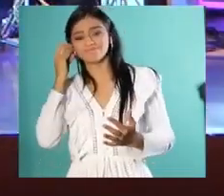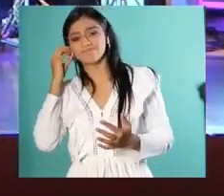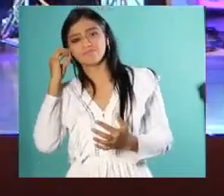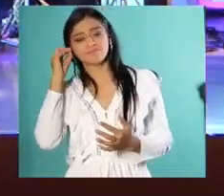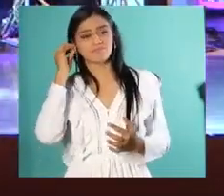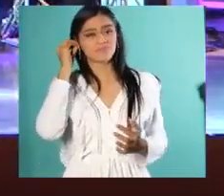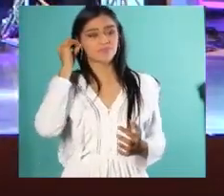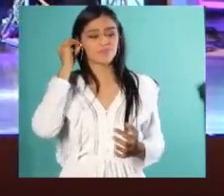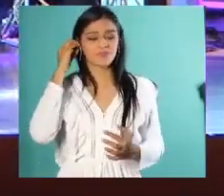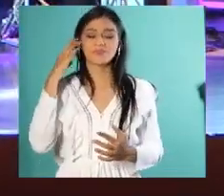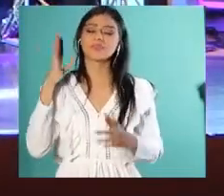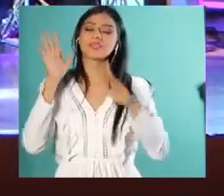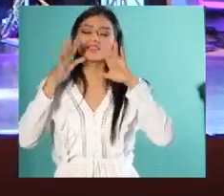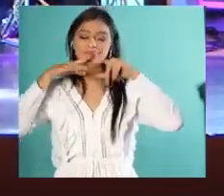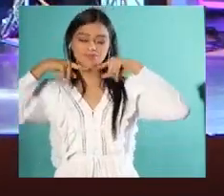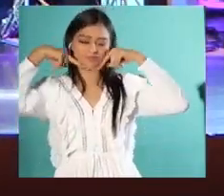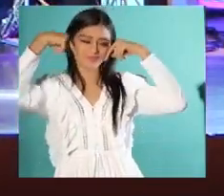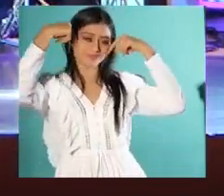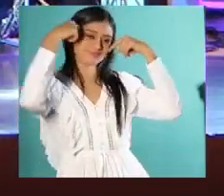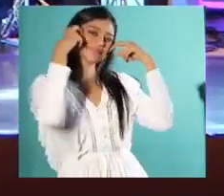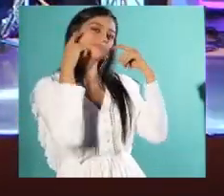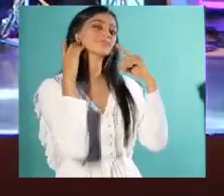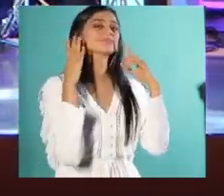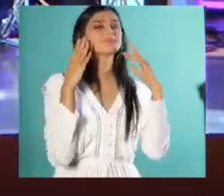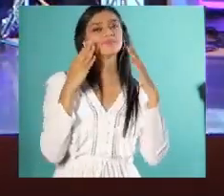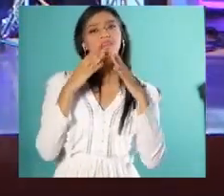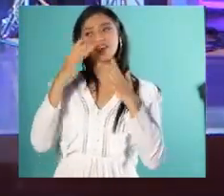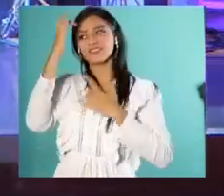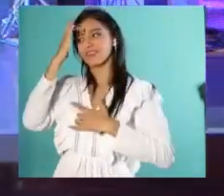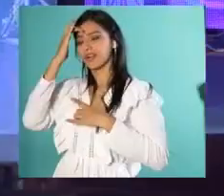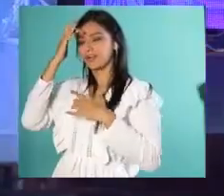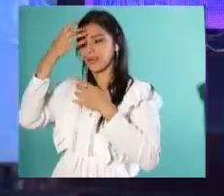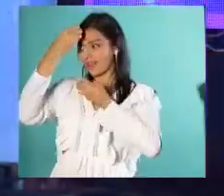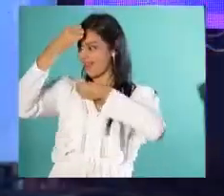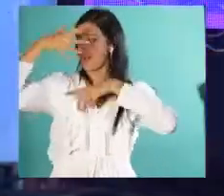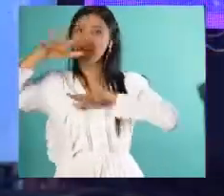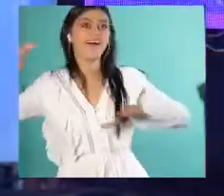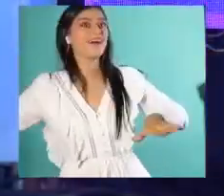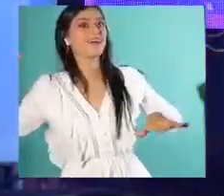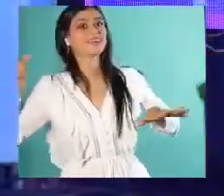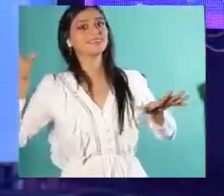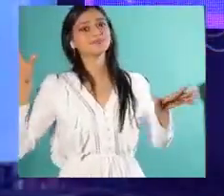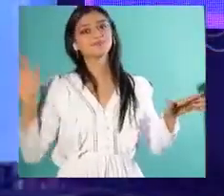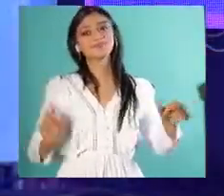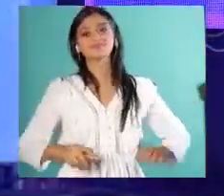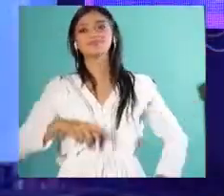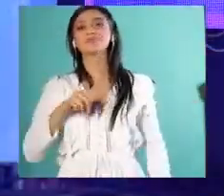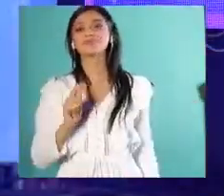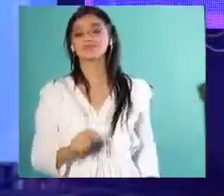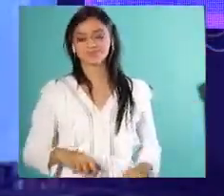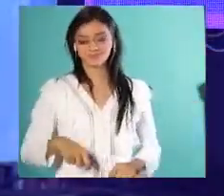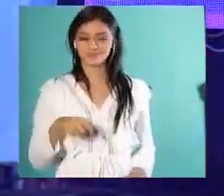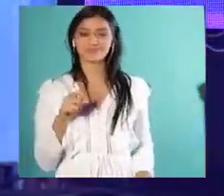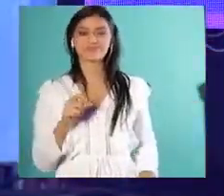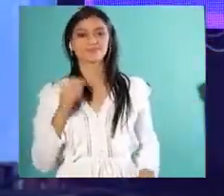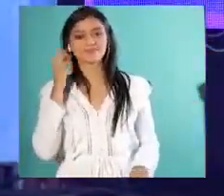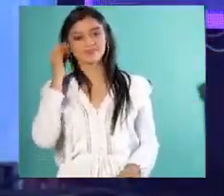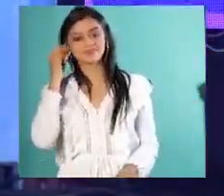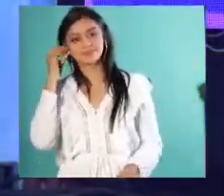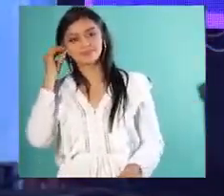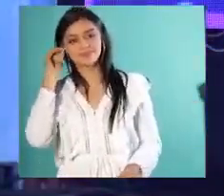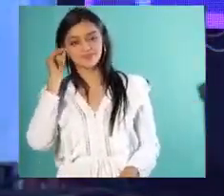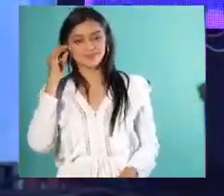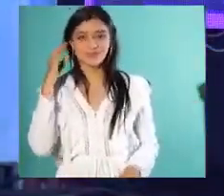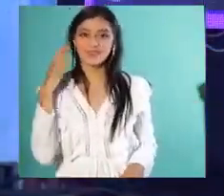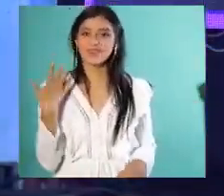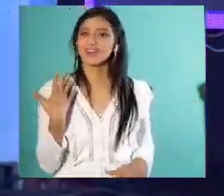La sonrisa sana toda enfermedad, borra las penas. No te pierdas lo